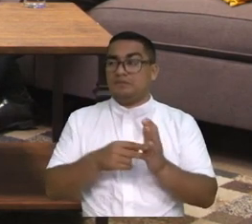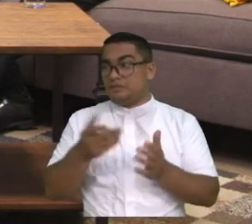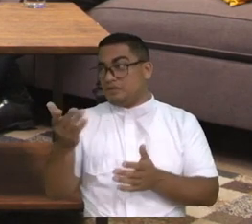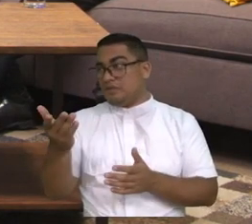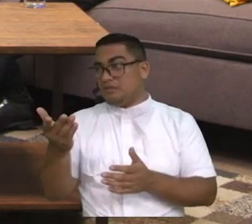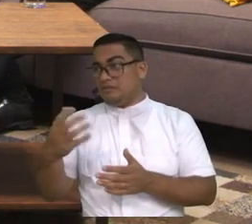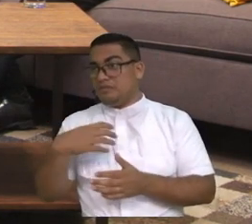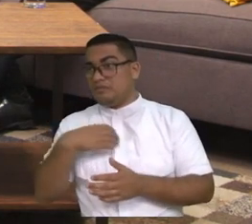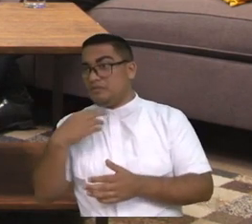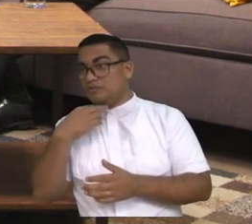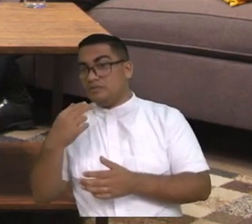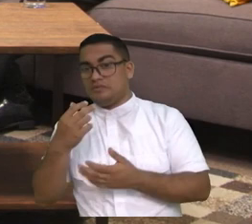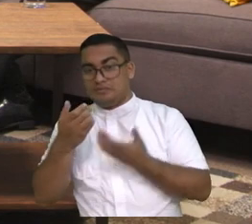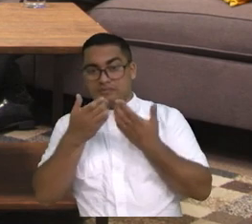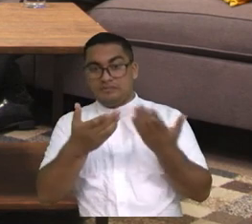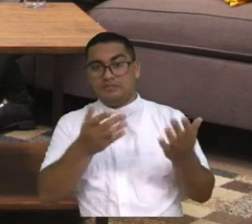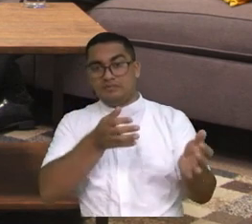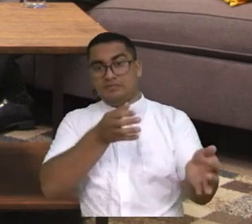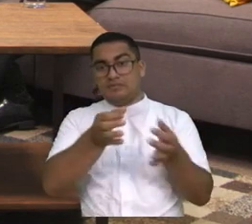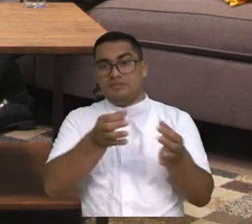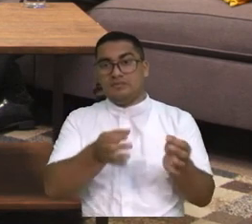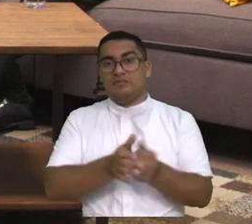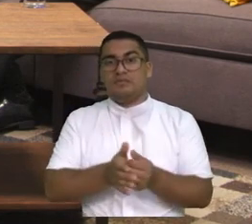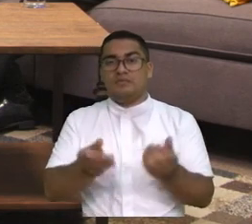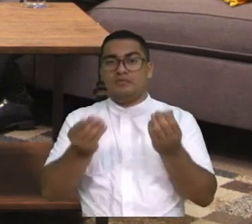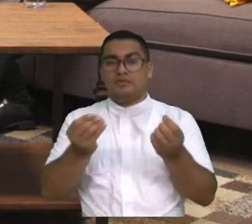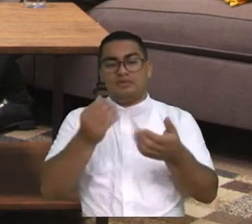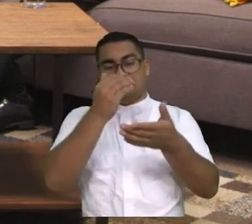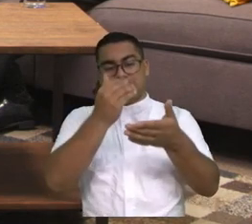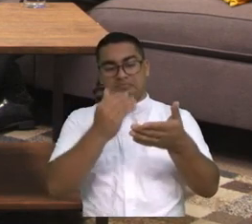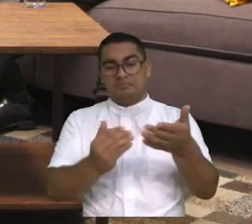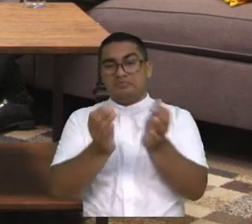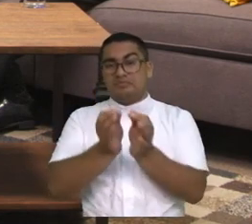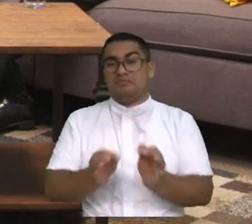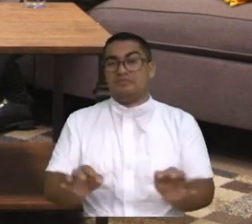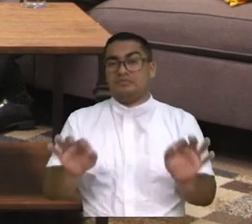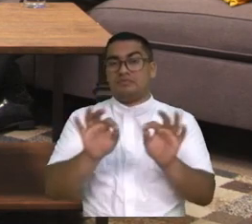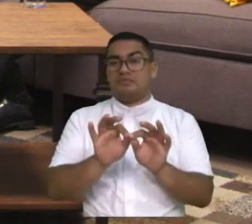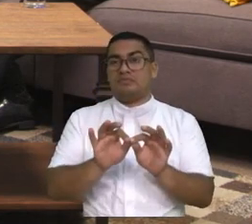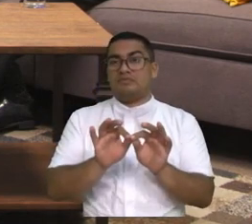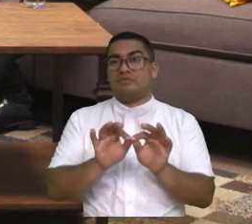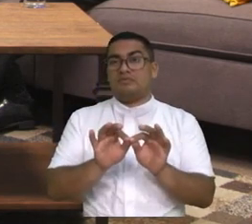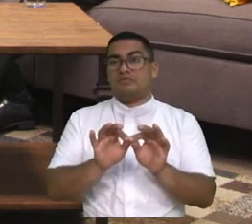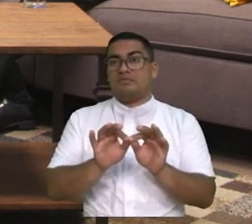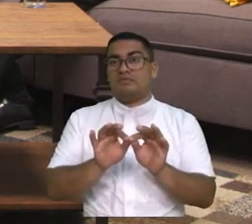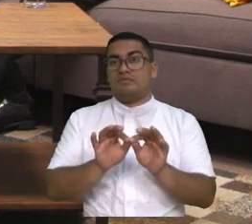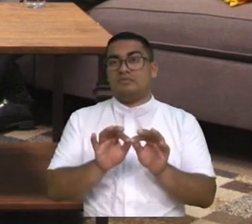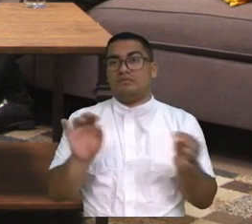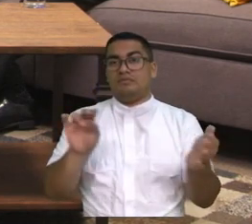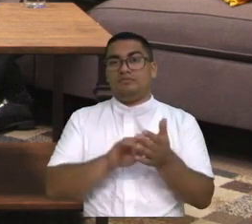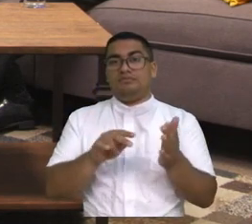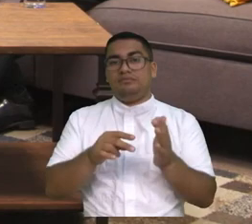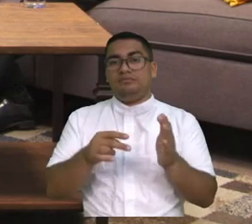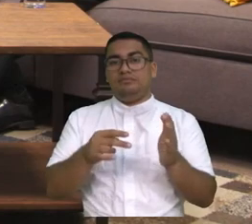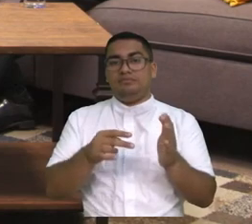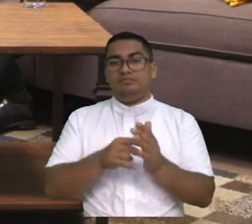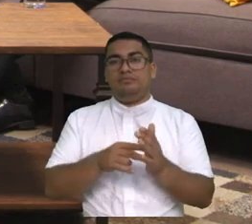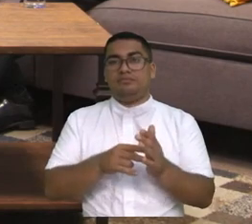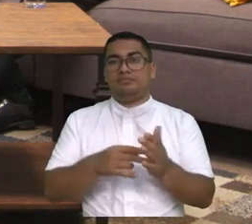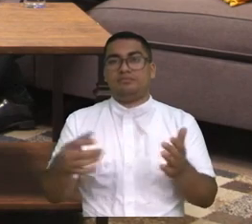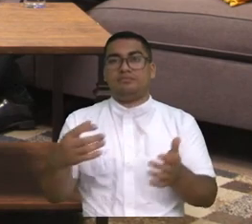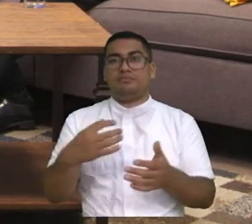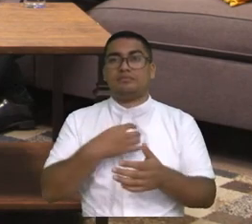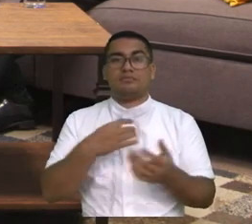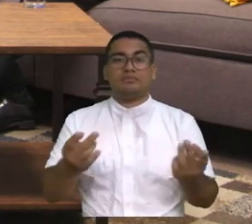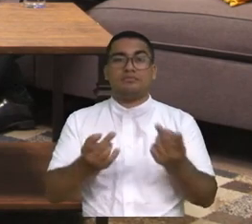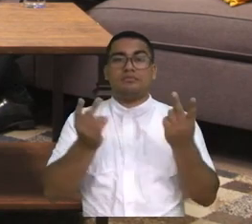también conocer muchos datos bastante importantes que sin duda alguna son parte de esa vida